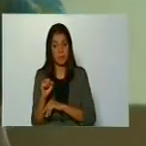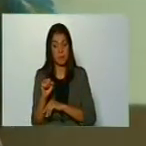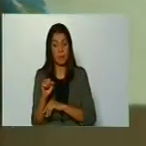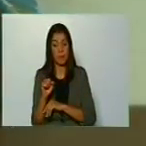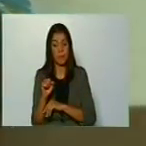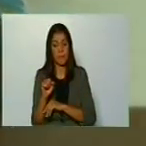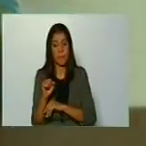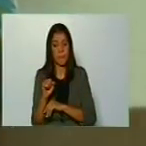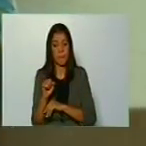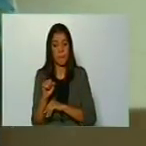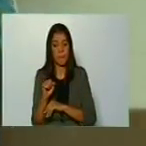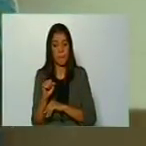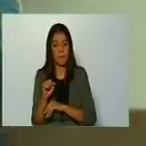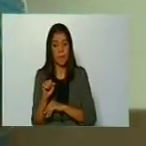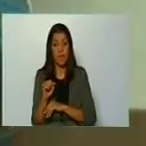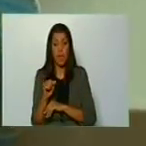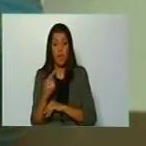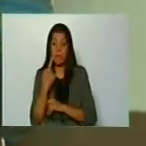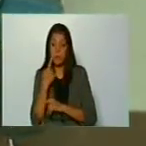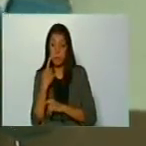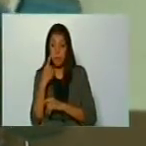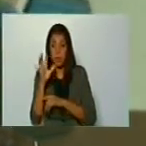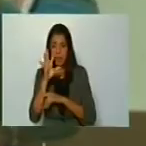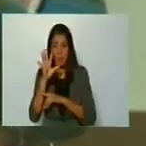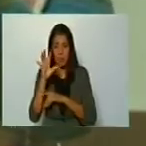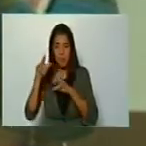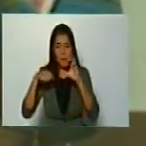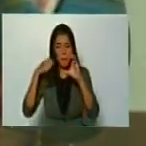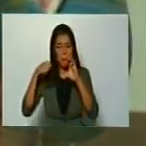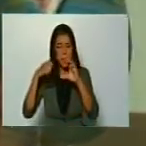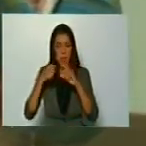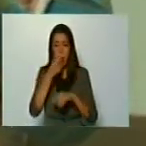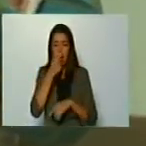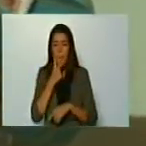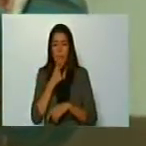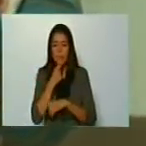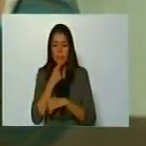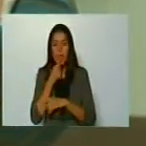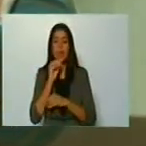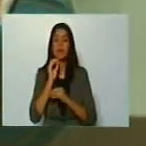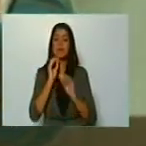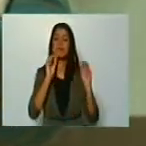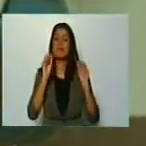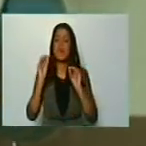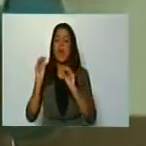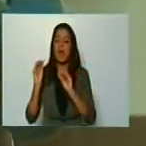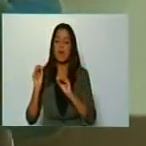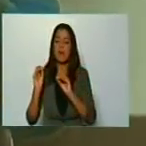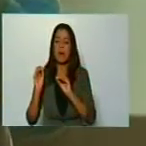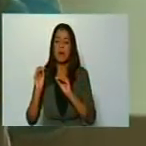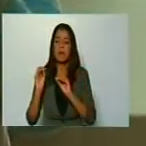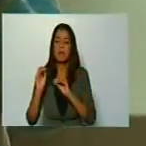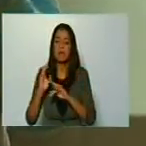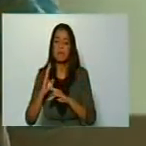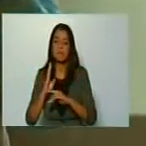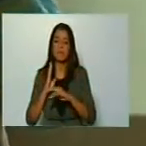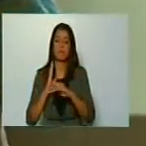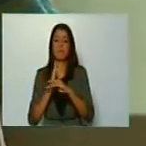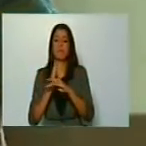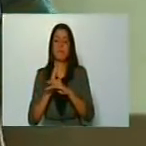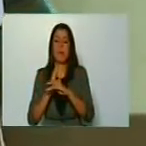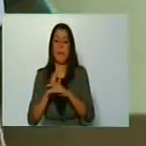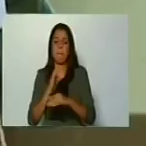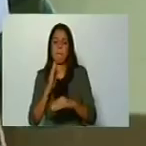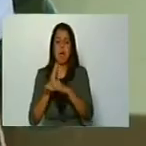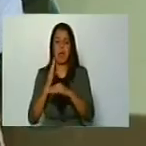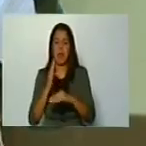De lo último que nosotros vimos fue el llamado que hizo expresamente a impedir un derecho